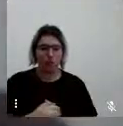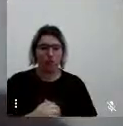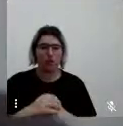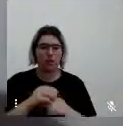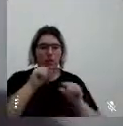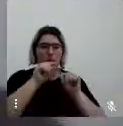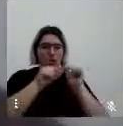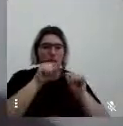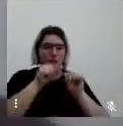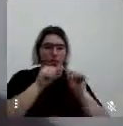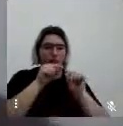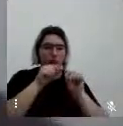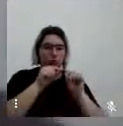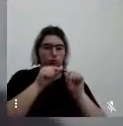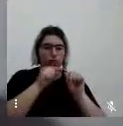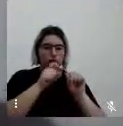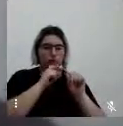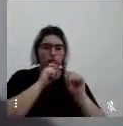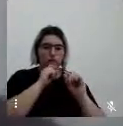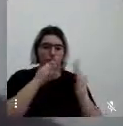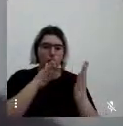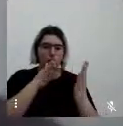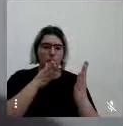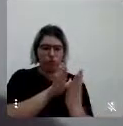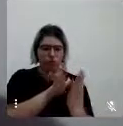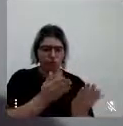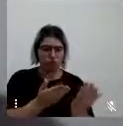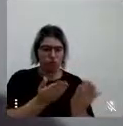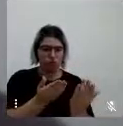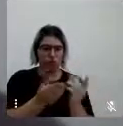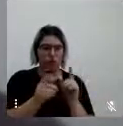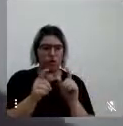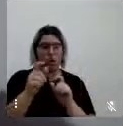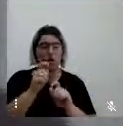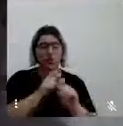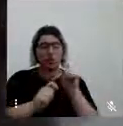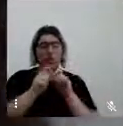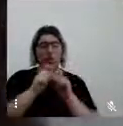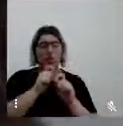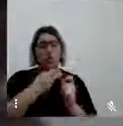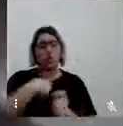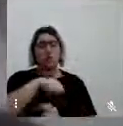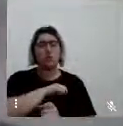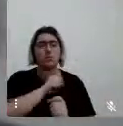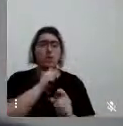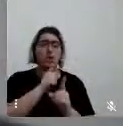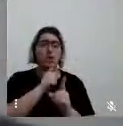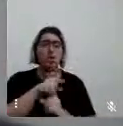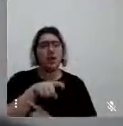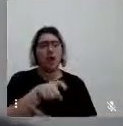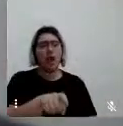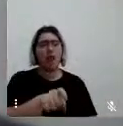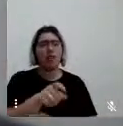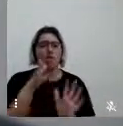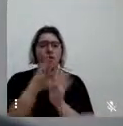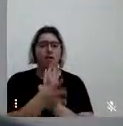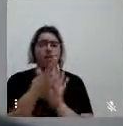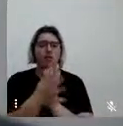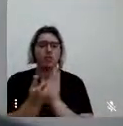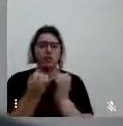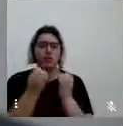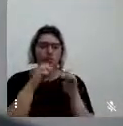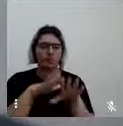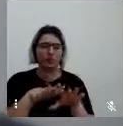van a dar una charla a la psicóloga de la Asociación Española contra el Cáncer. Así que os invito también a que os inscribáis y